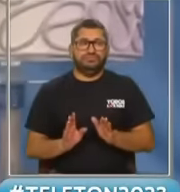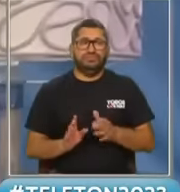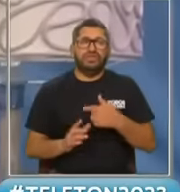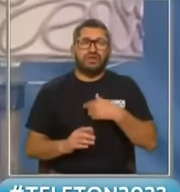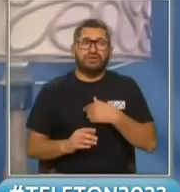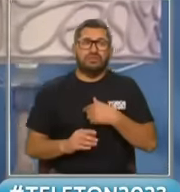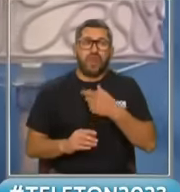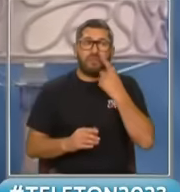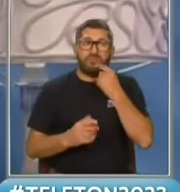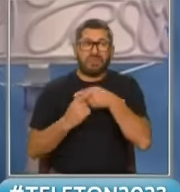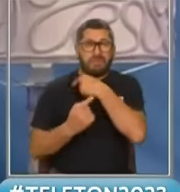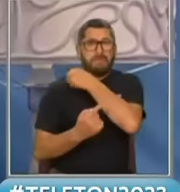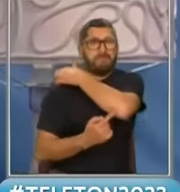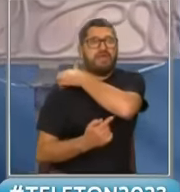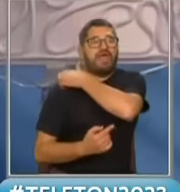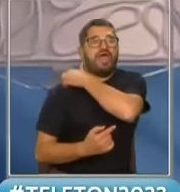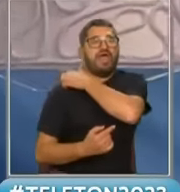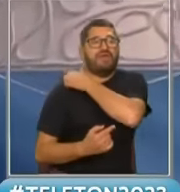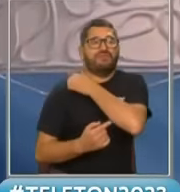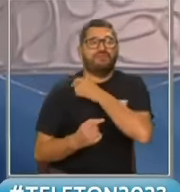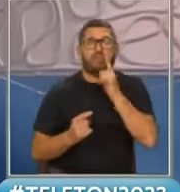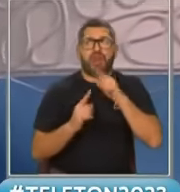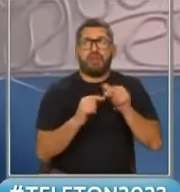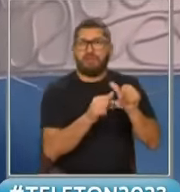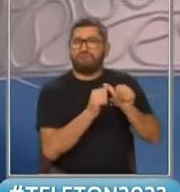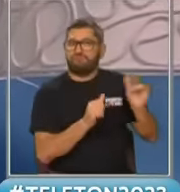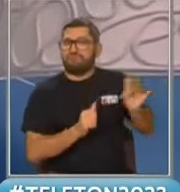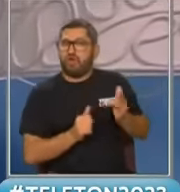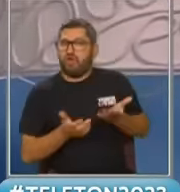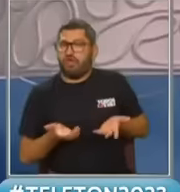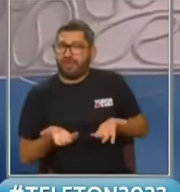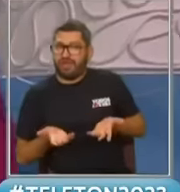Están todos los niños durmiendo.